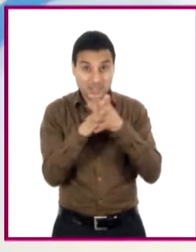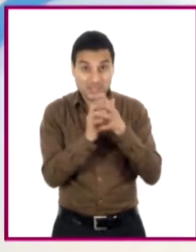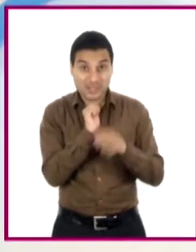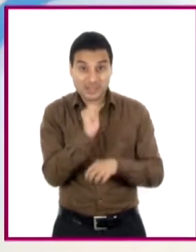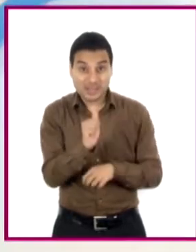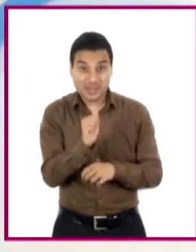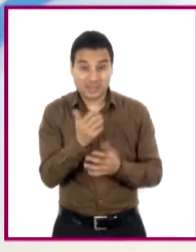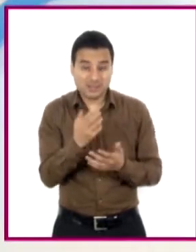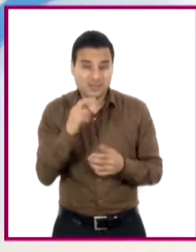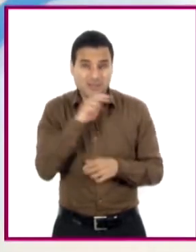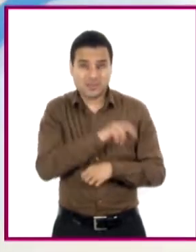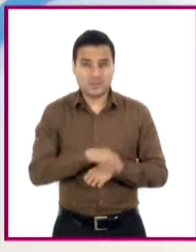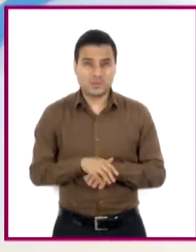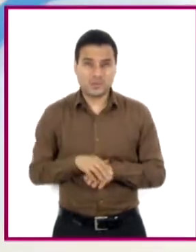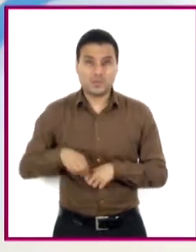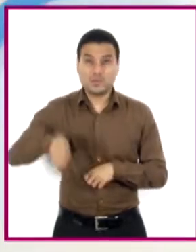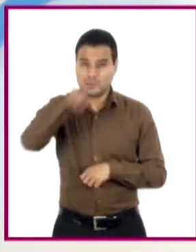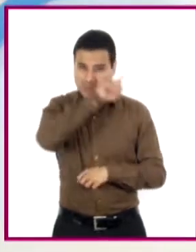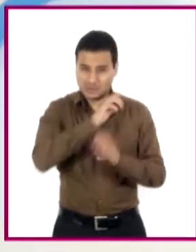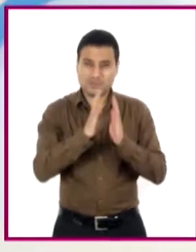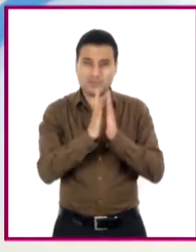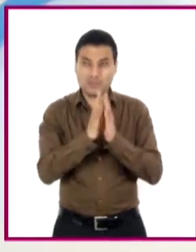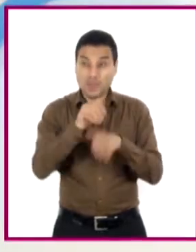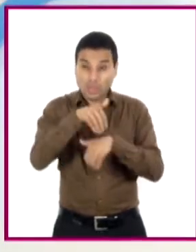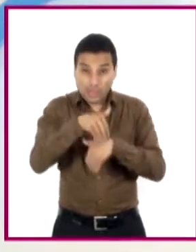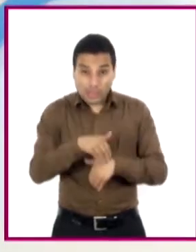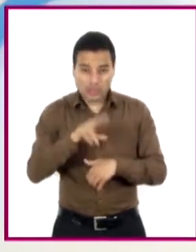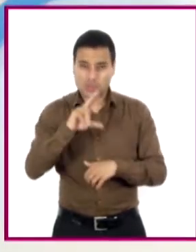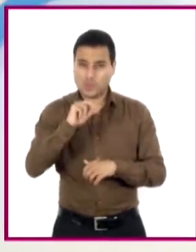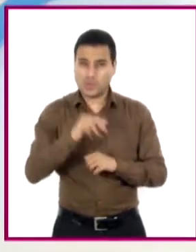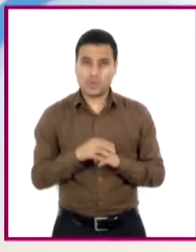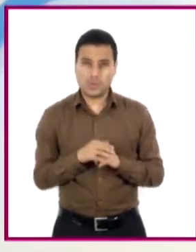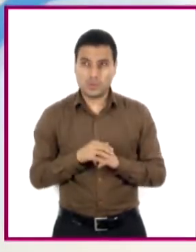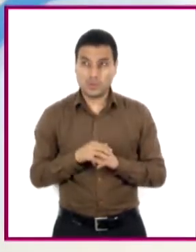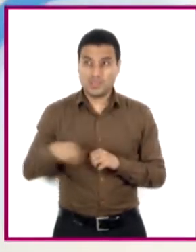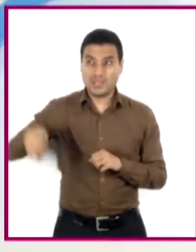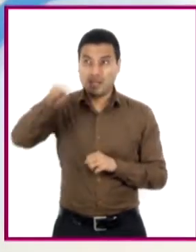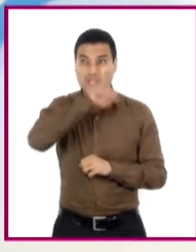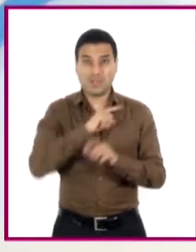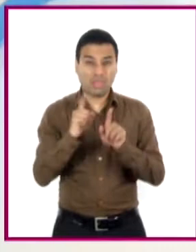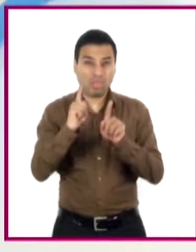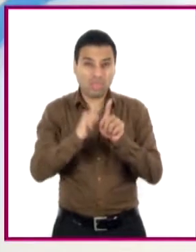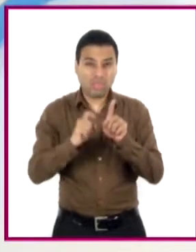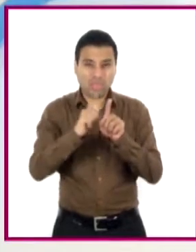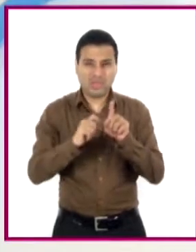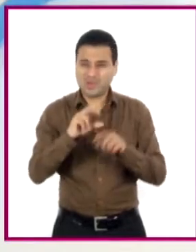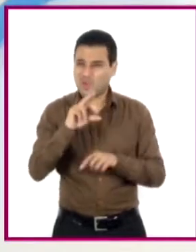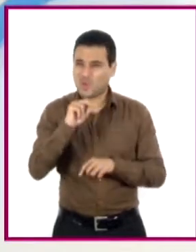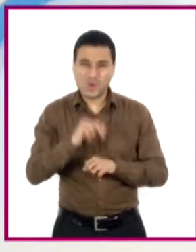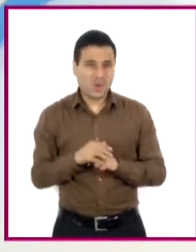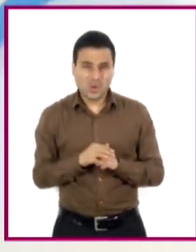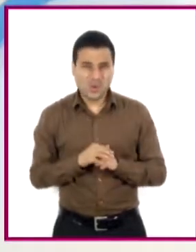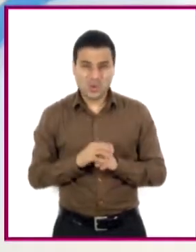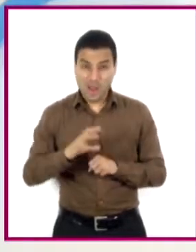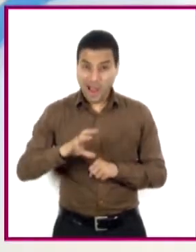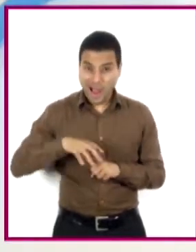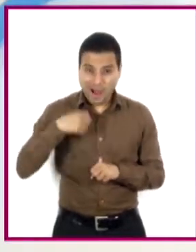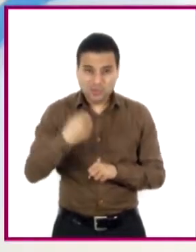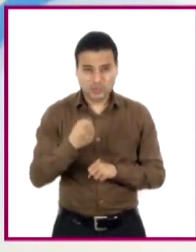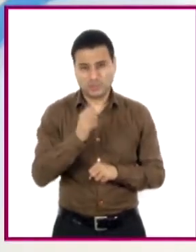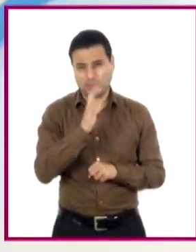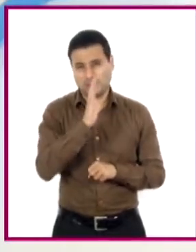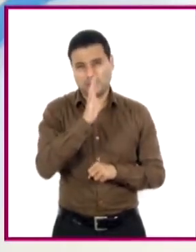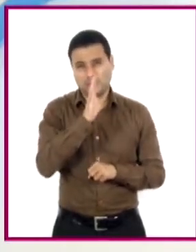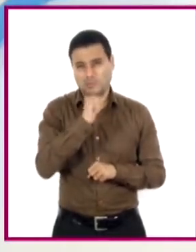os dejéis alucinar, americanos, ni deis lugar a que se burlen más tiempo de vosotros y abusen de vuestra bella índole